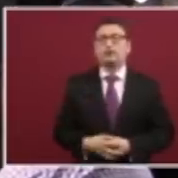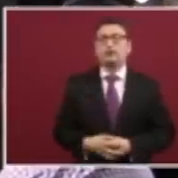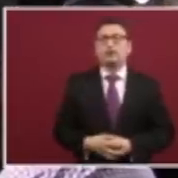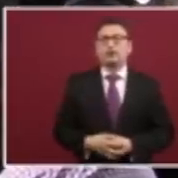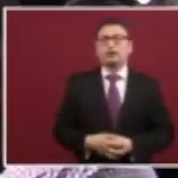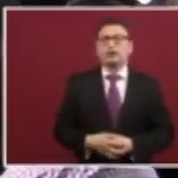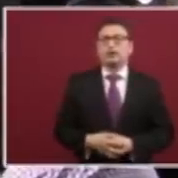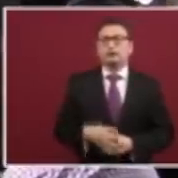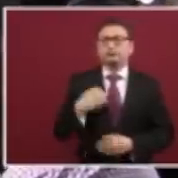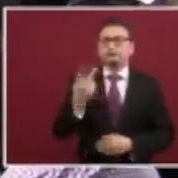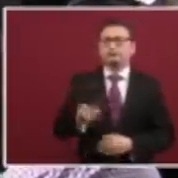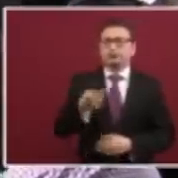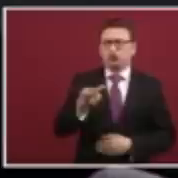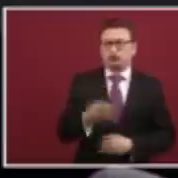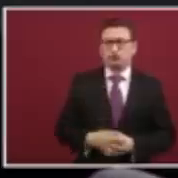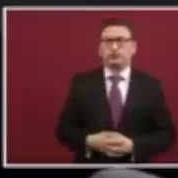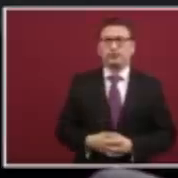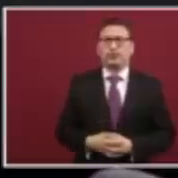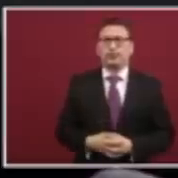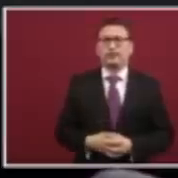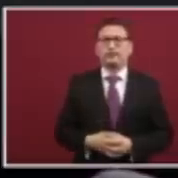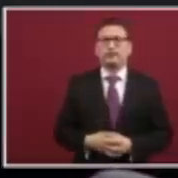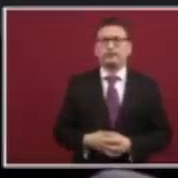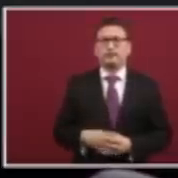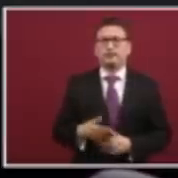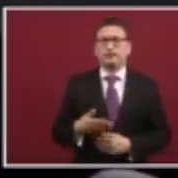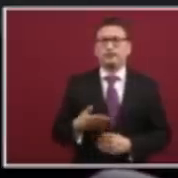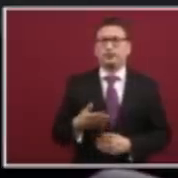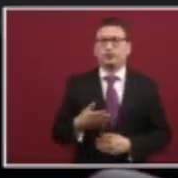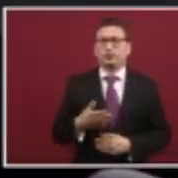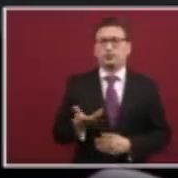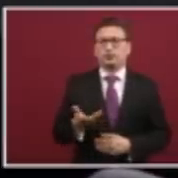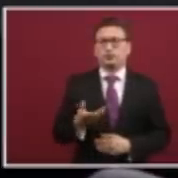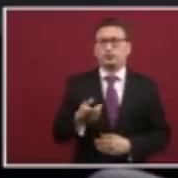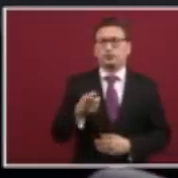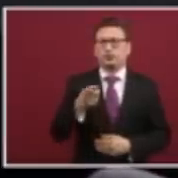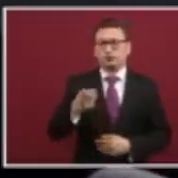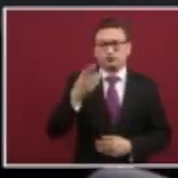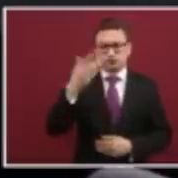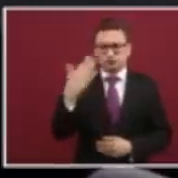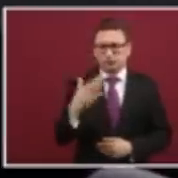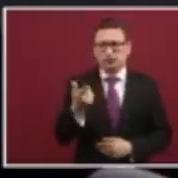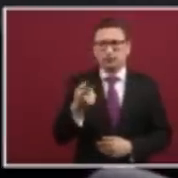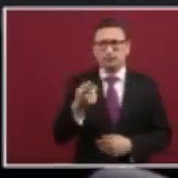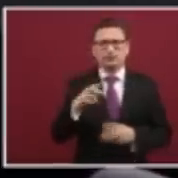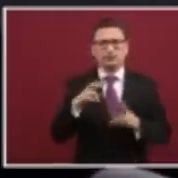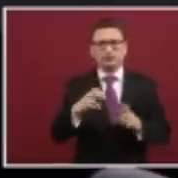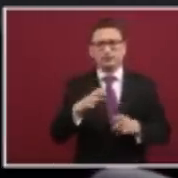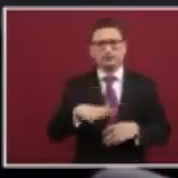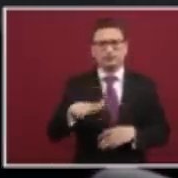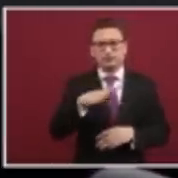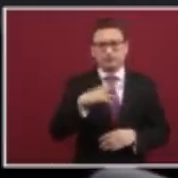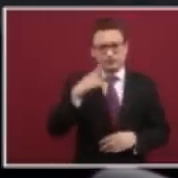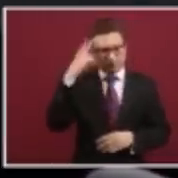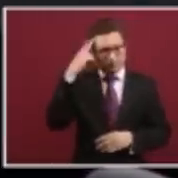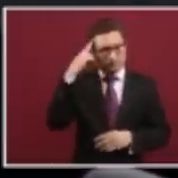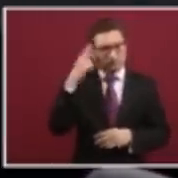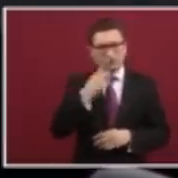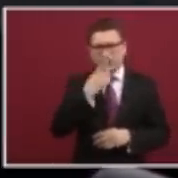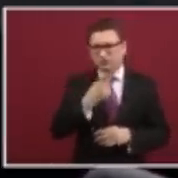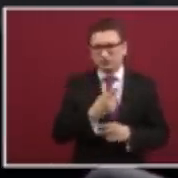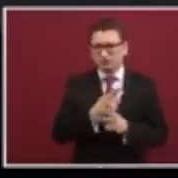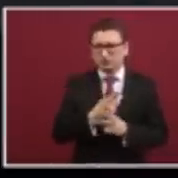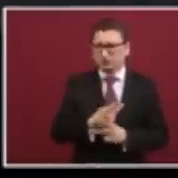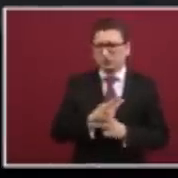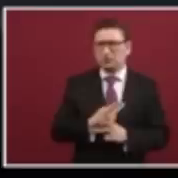Preguntarle cuál fue el criterio en el caso de Bellas Artes. Usted apeló a la tolerancia y en